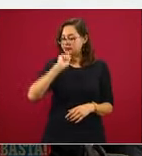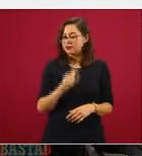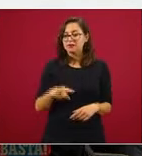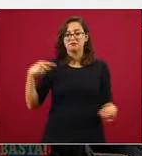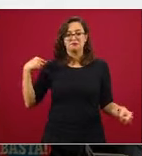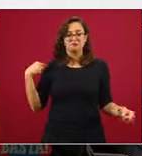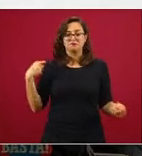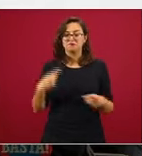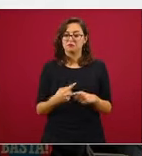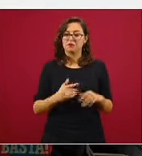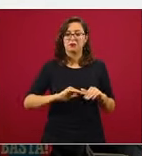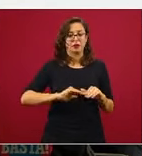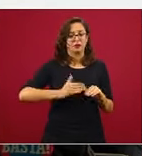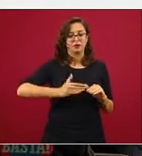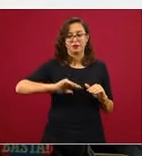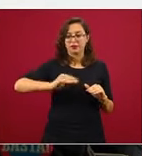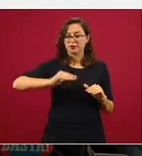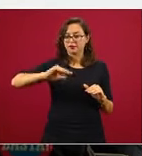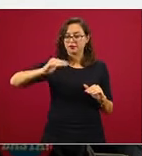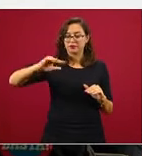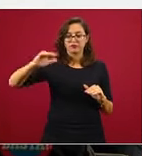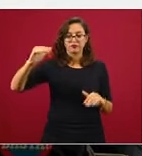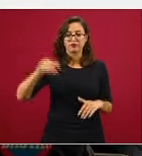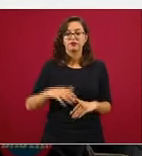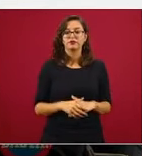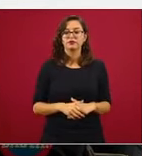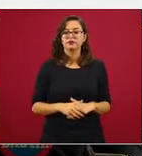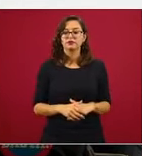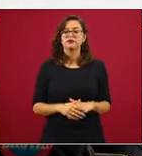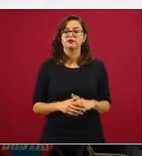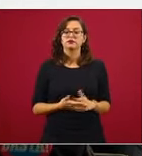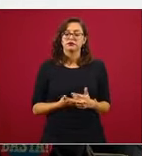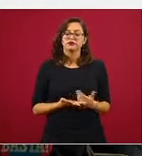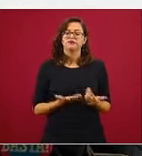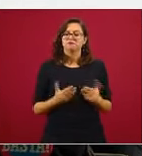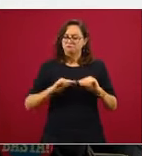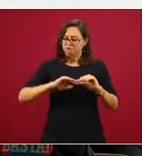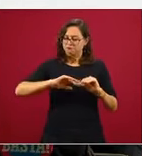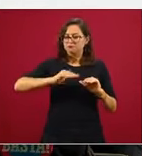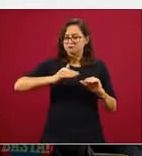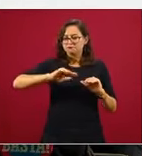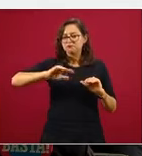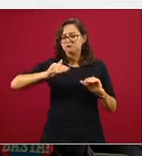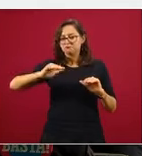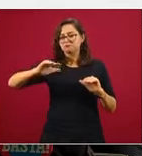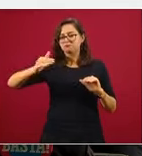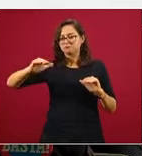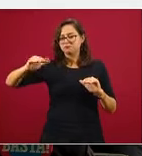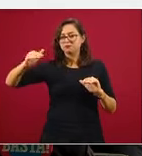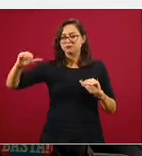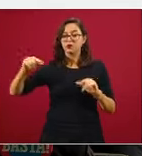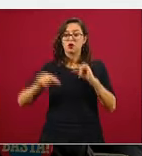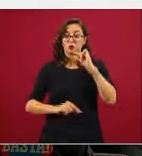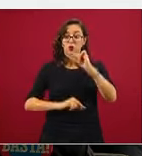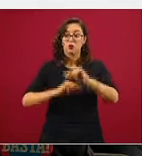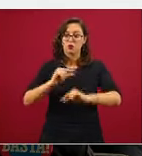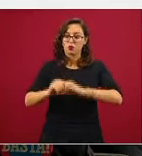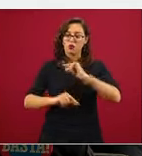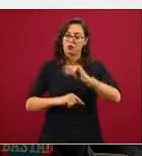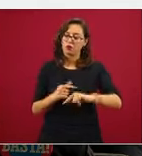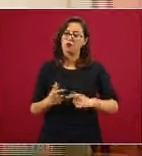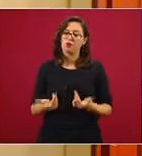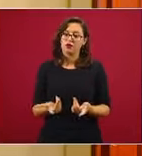últimas semanas, una transmisión, digamos, un poco más basal, más en lo diagonal, pero vemos que también contribuye de manera importante al